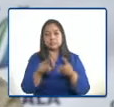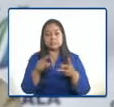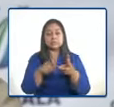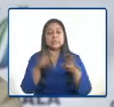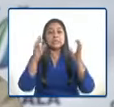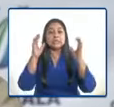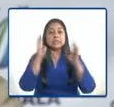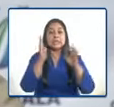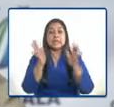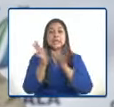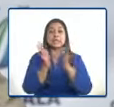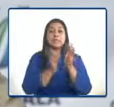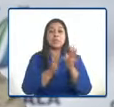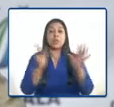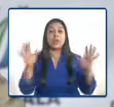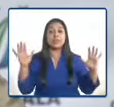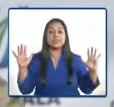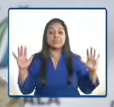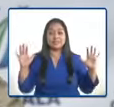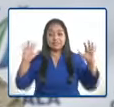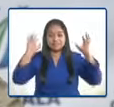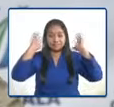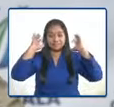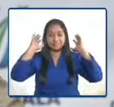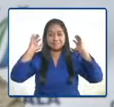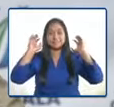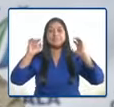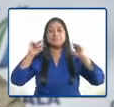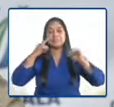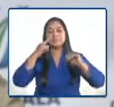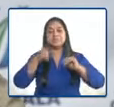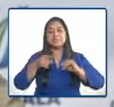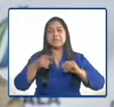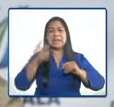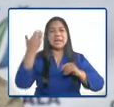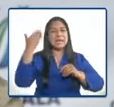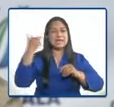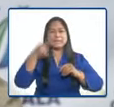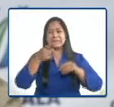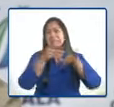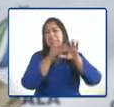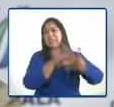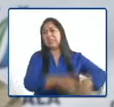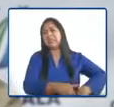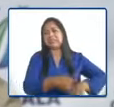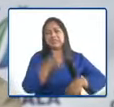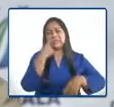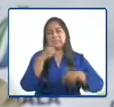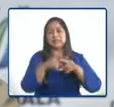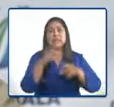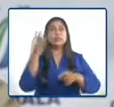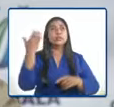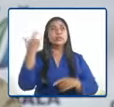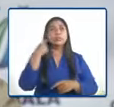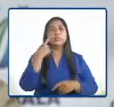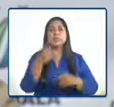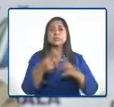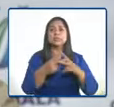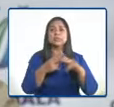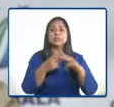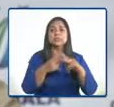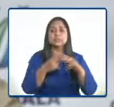Esquipulas. Esta pista de Esquipulas estaba abandonada totalmente. Desde la última vez que se le hizo